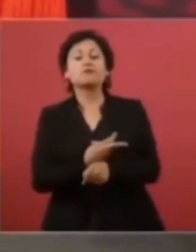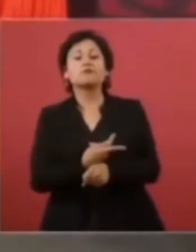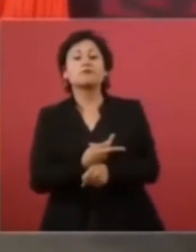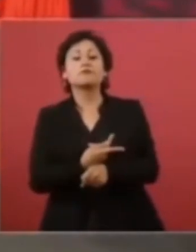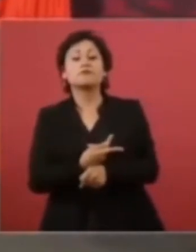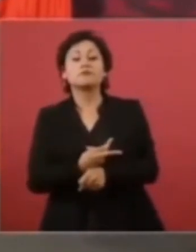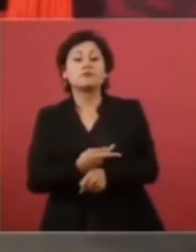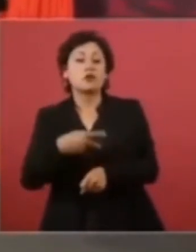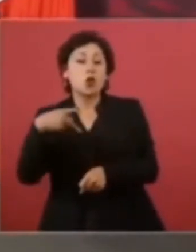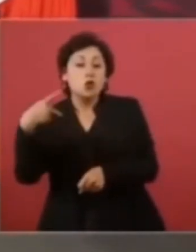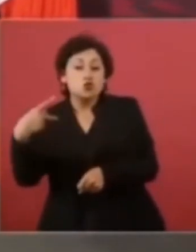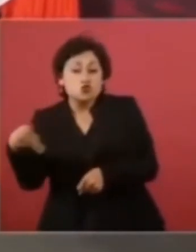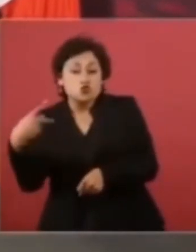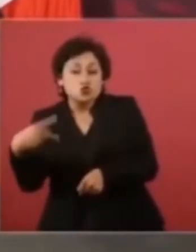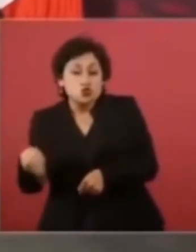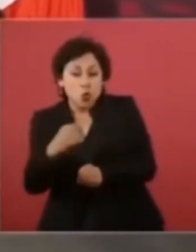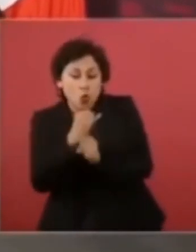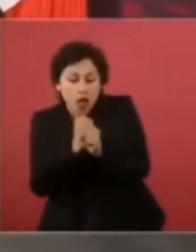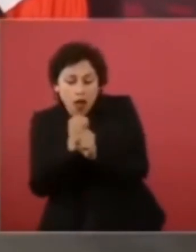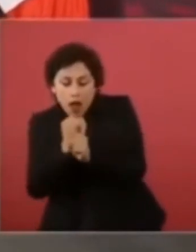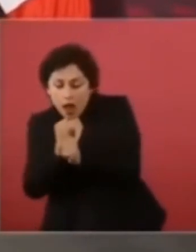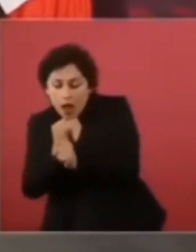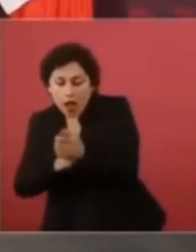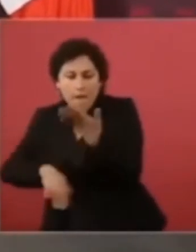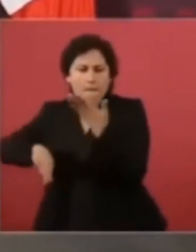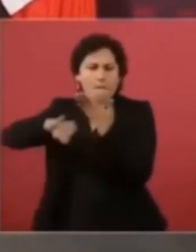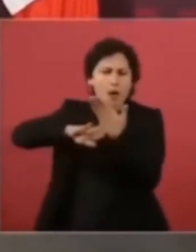todo su periodismo es en contra de nosotros.